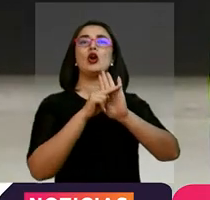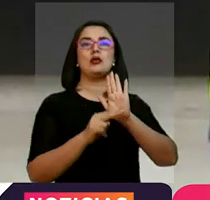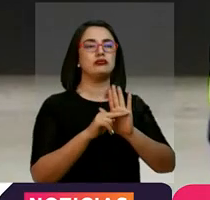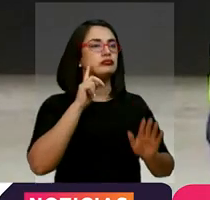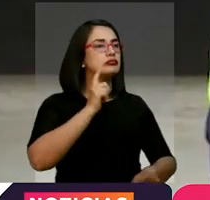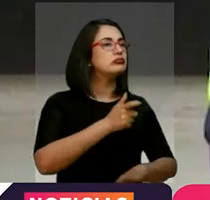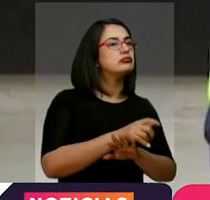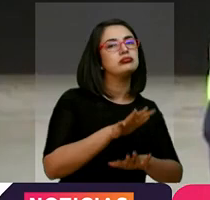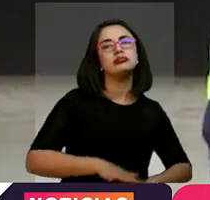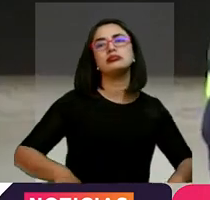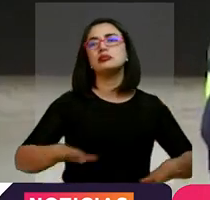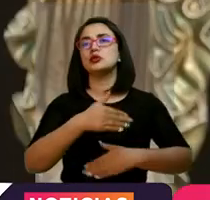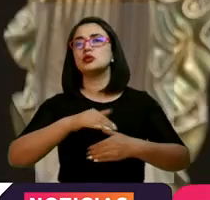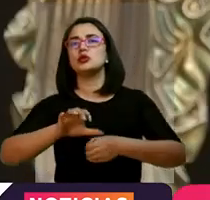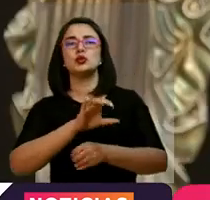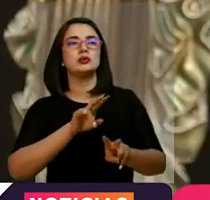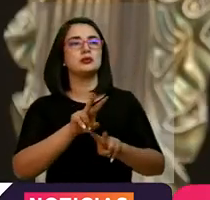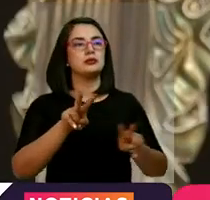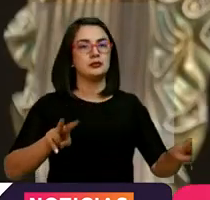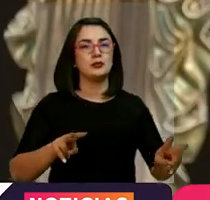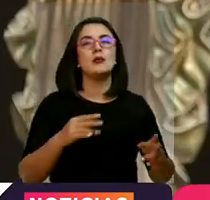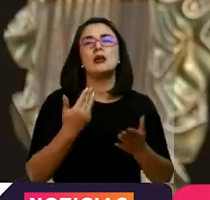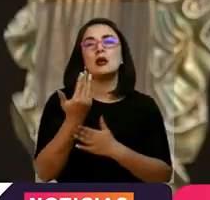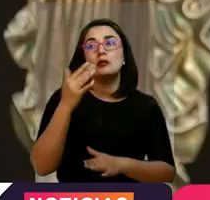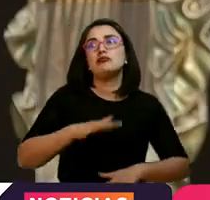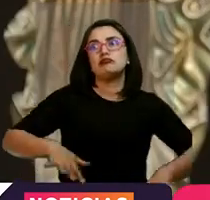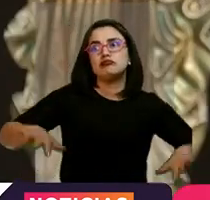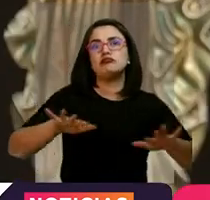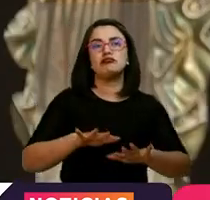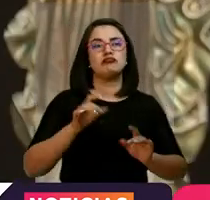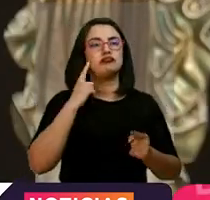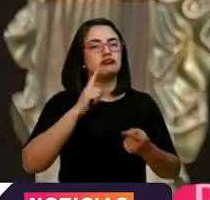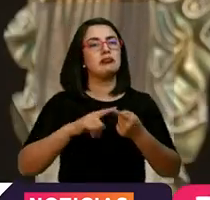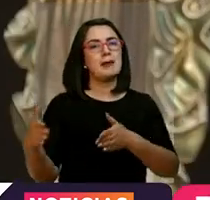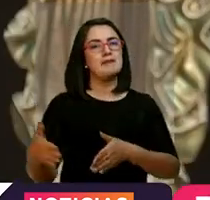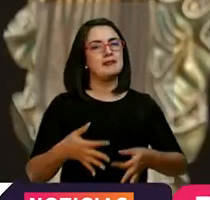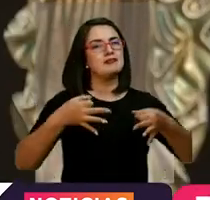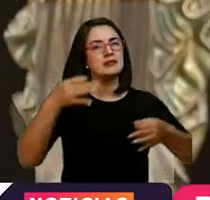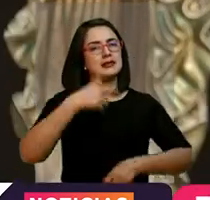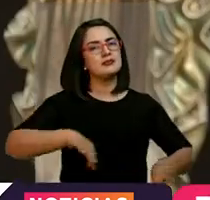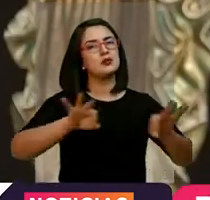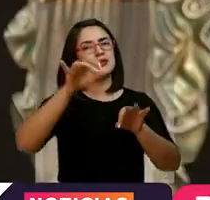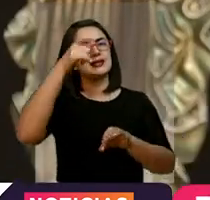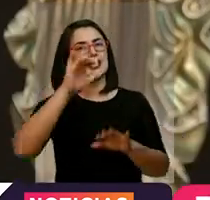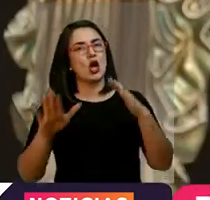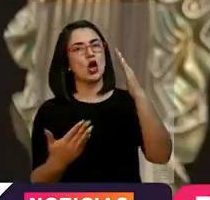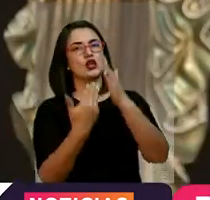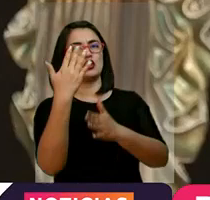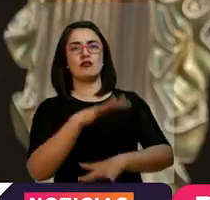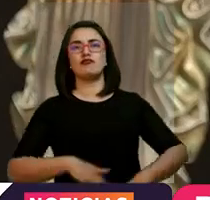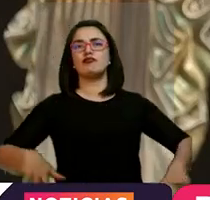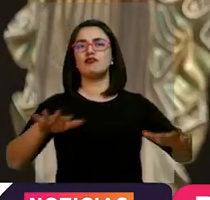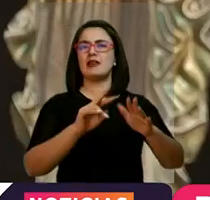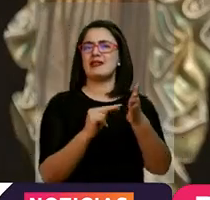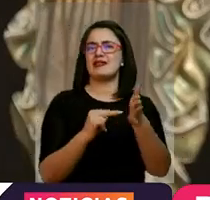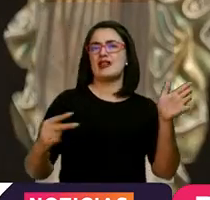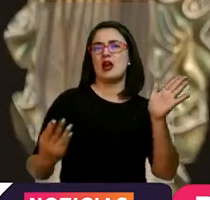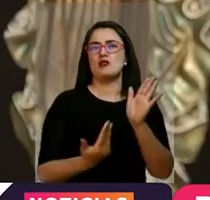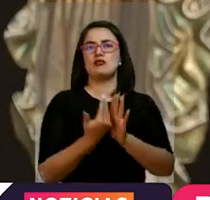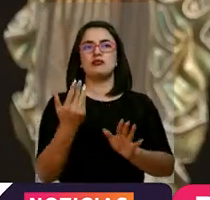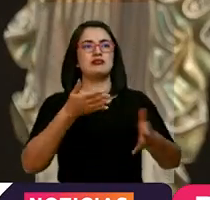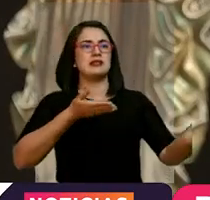en áreas urbanas. Son, como ha sido señalado aquí, un plan serio y profundo de innovación, de tecnología, de